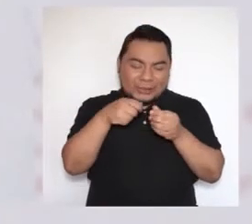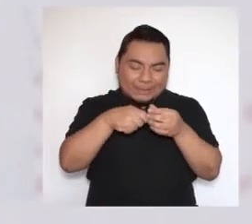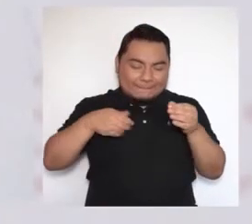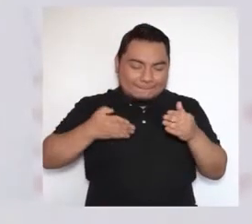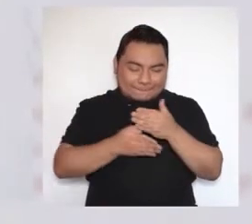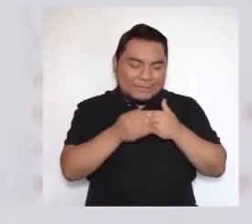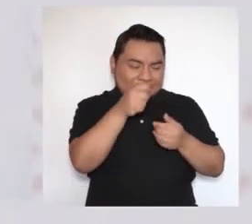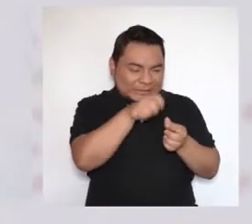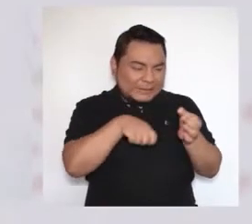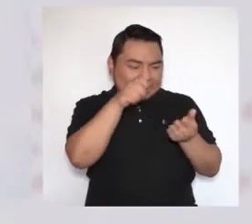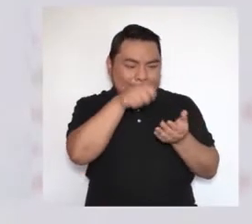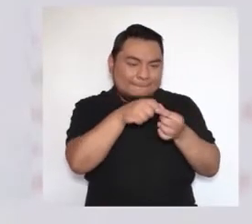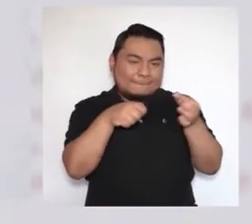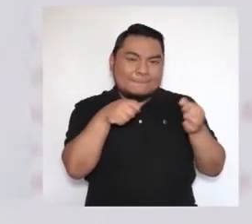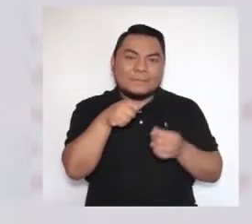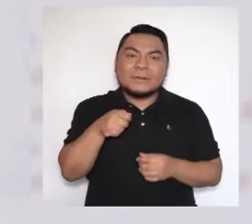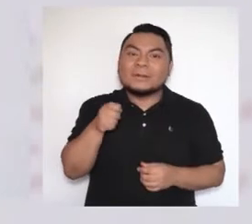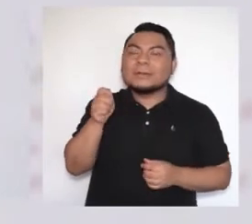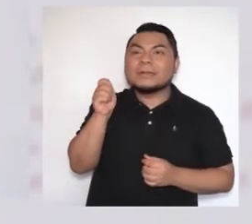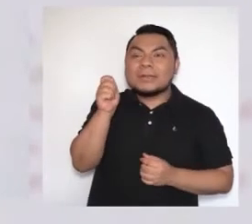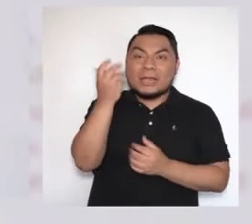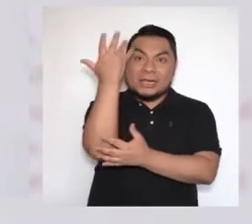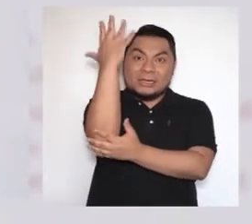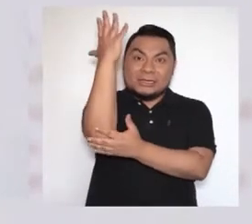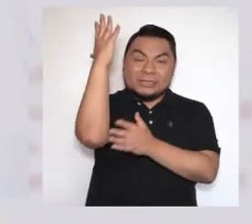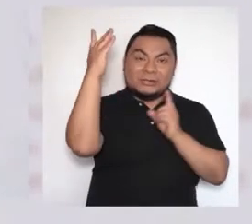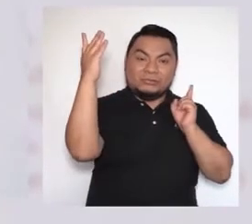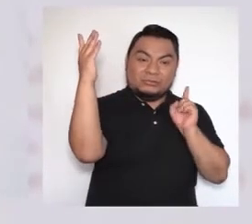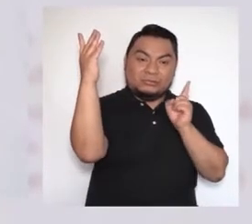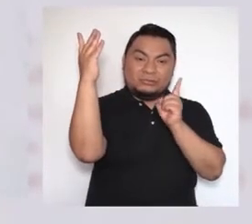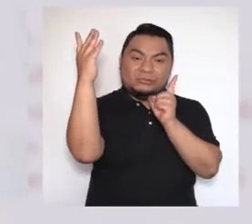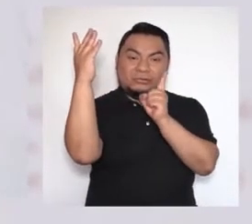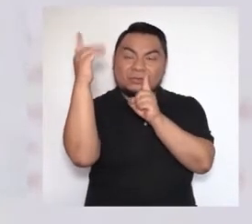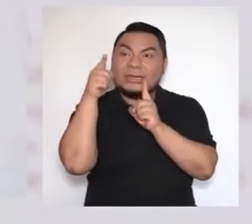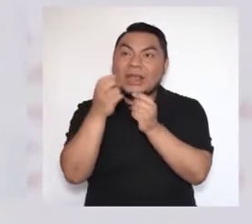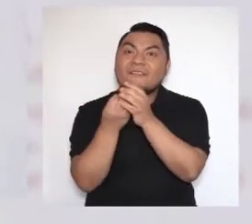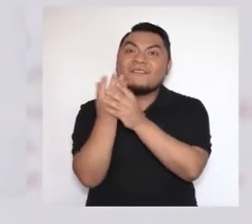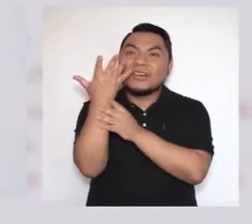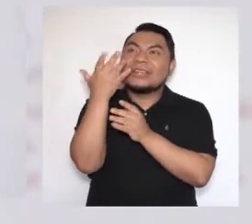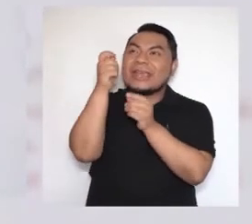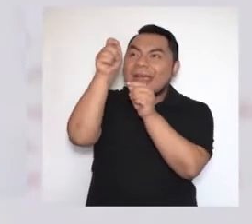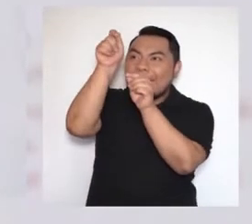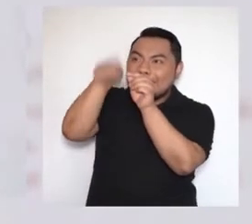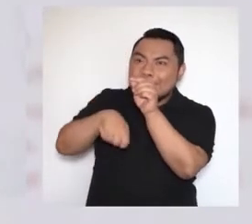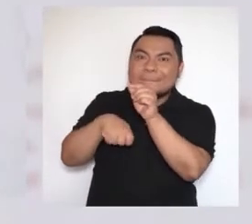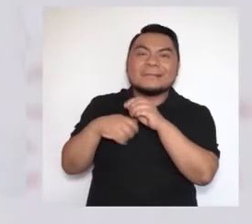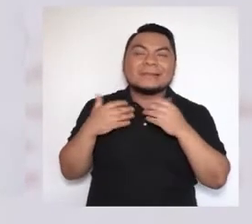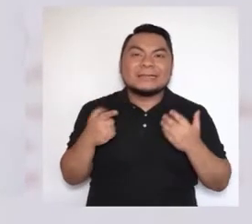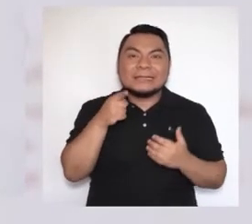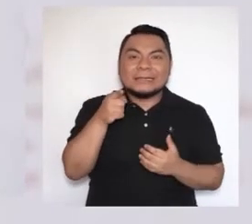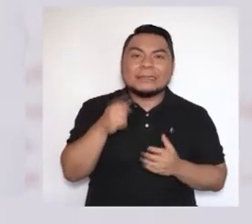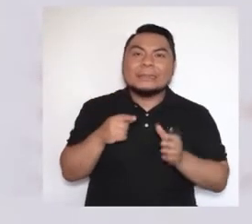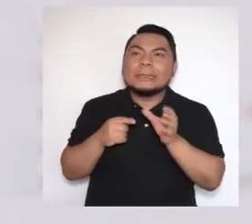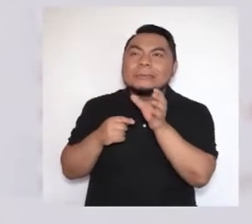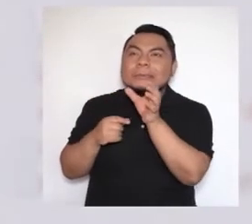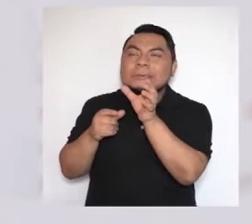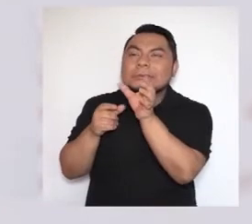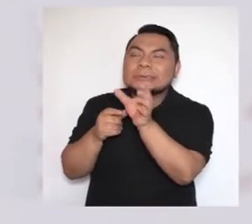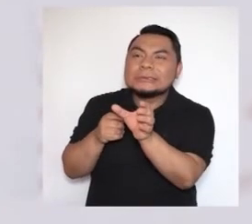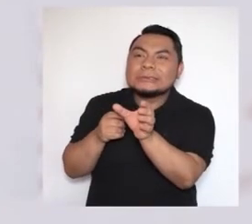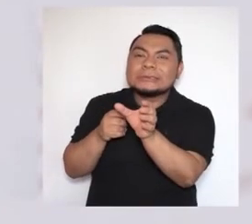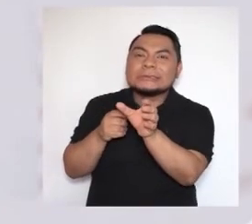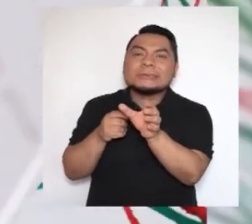afiló, siri, siri. Se acercó al tronco donde crecía la flor, apoyó su mano en